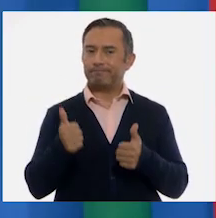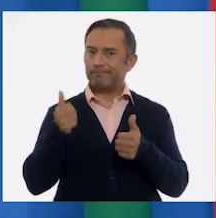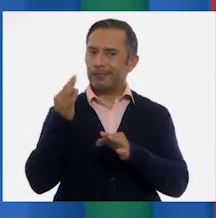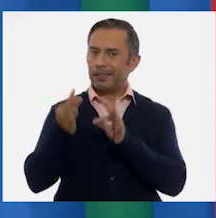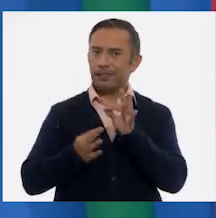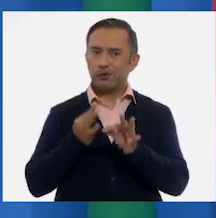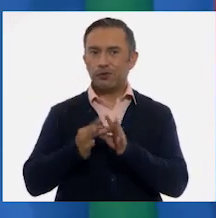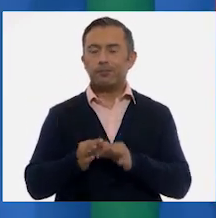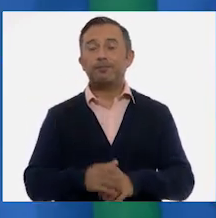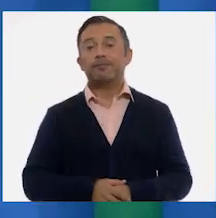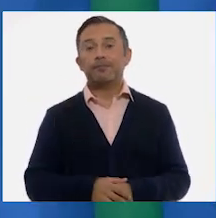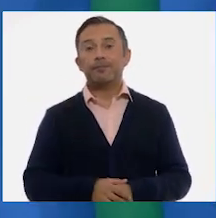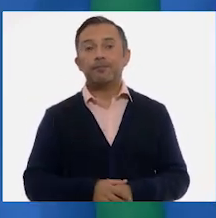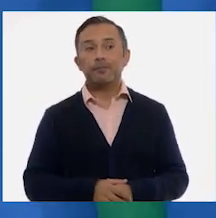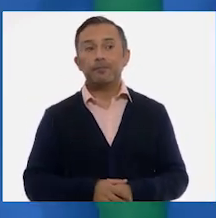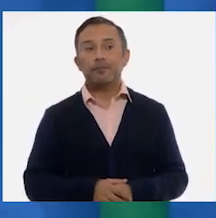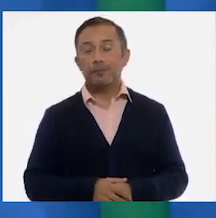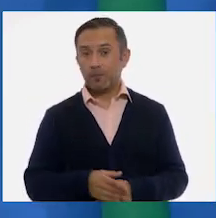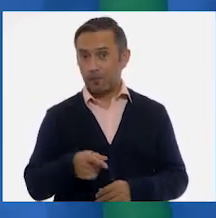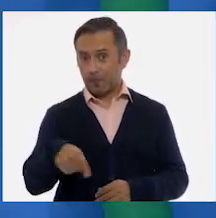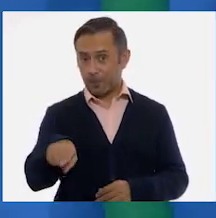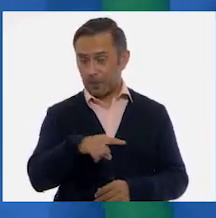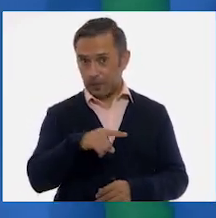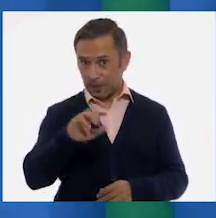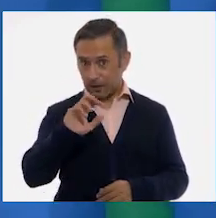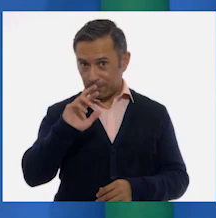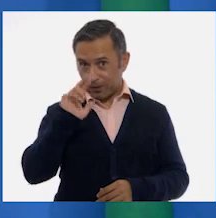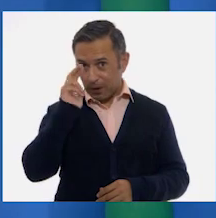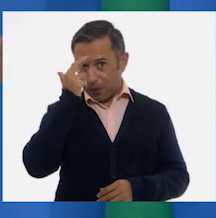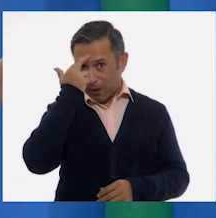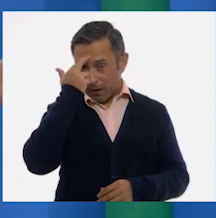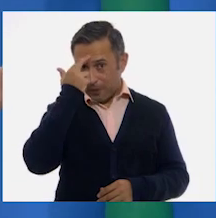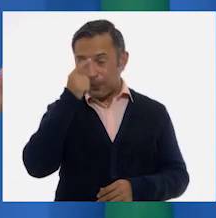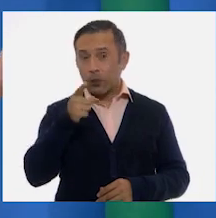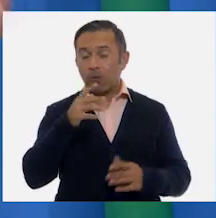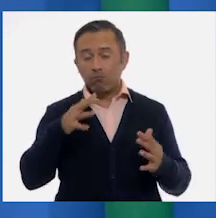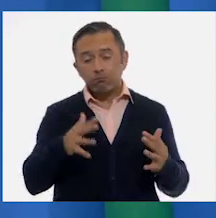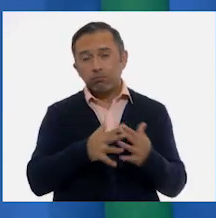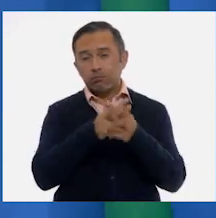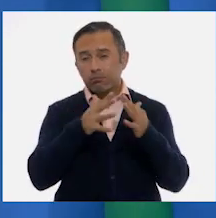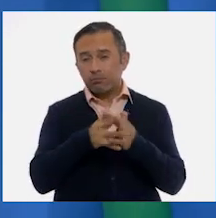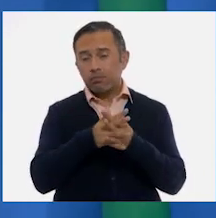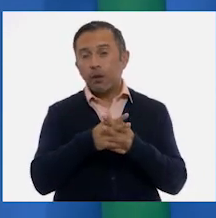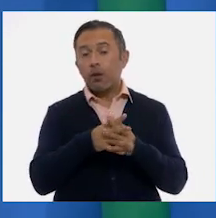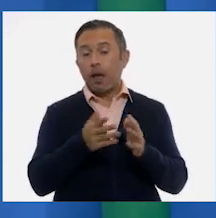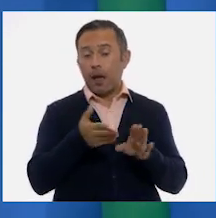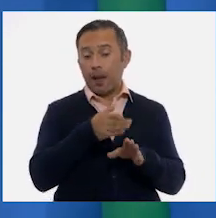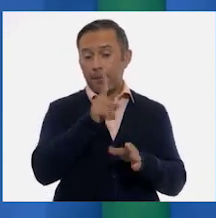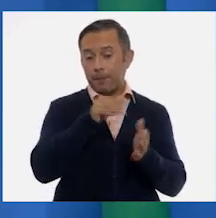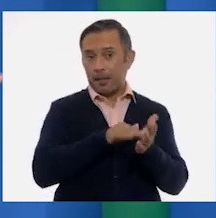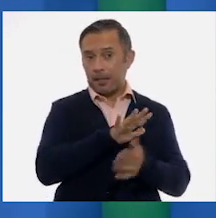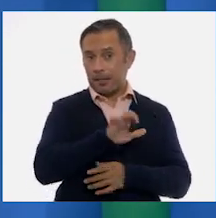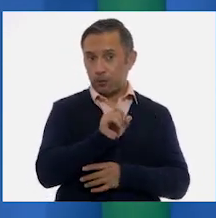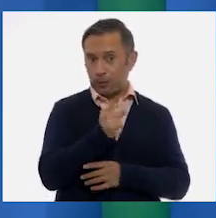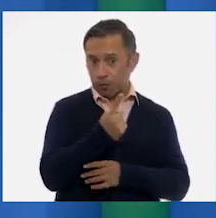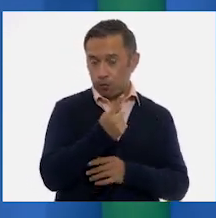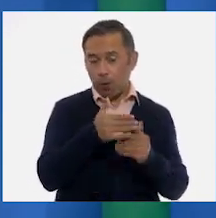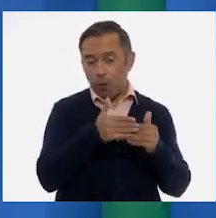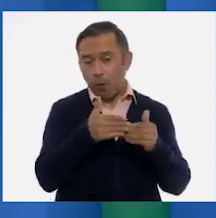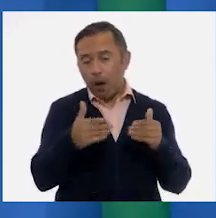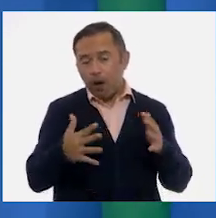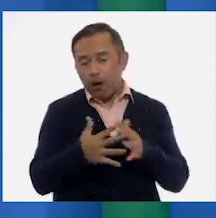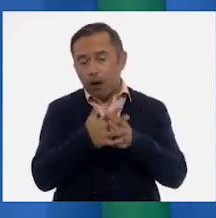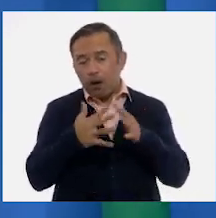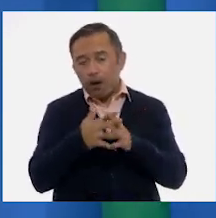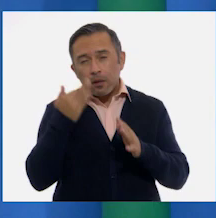Ahora sí. Solo no olvidemos que esa conquista tardó muchos años más después de 1521, por lo que podemos hablar